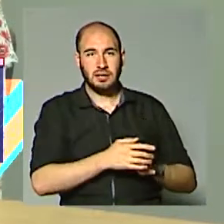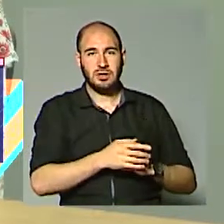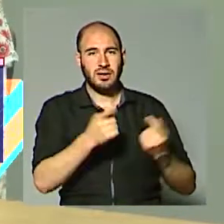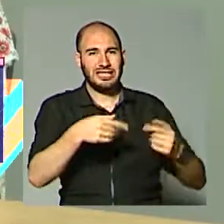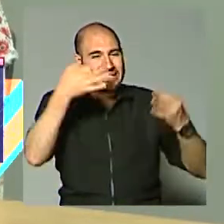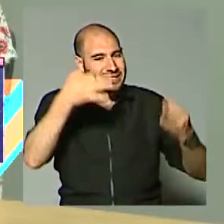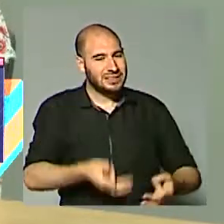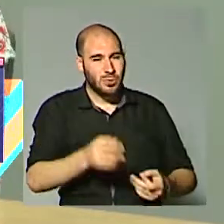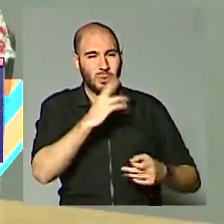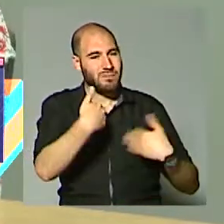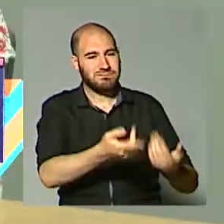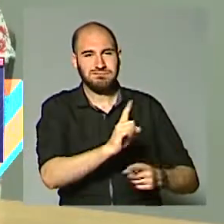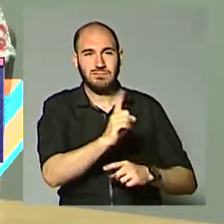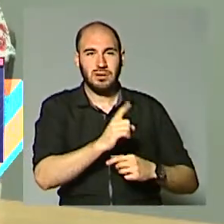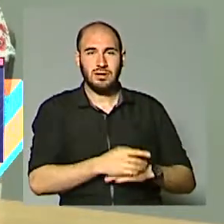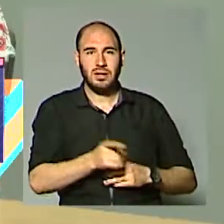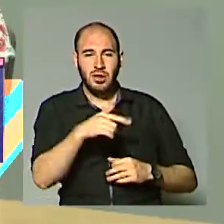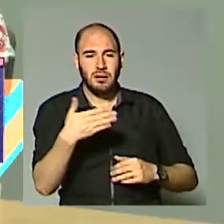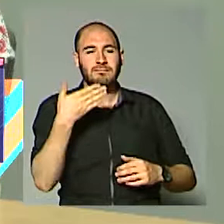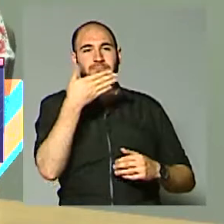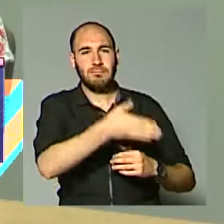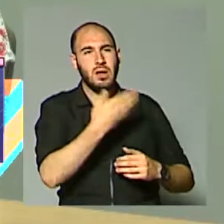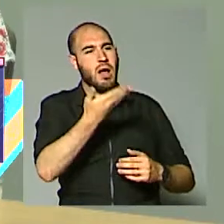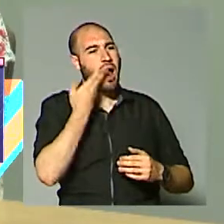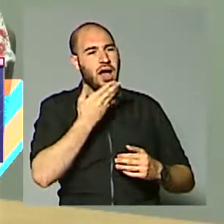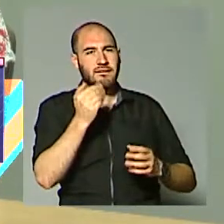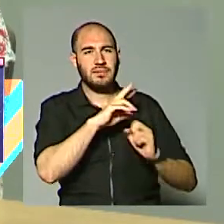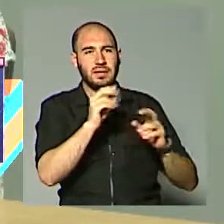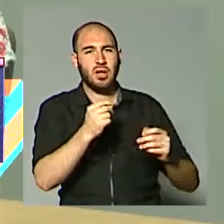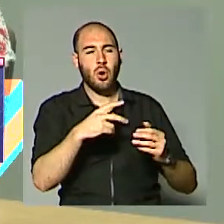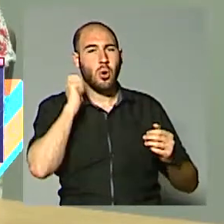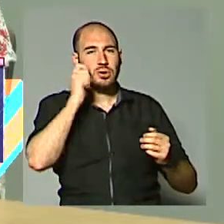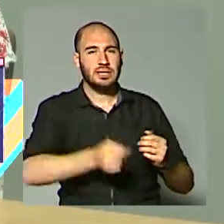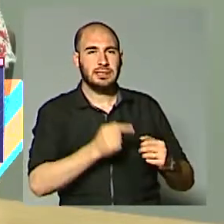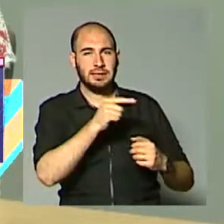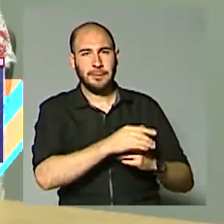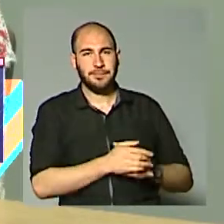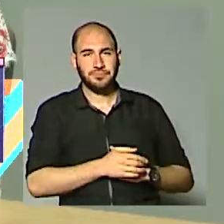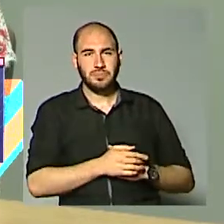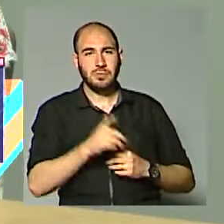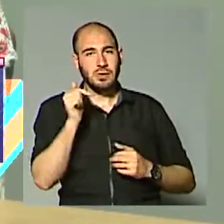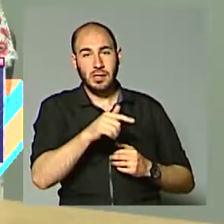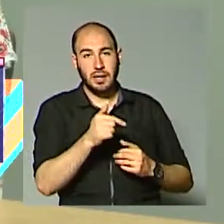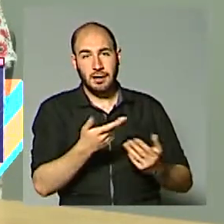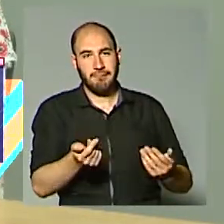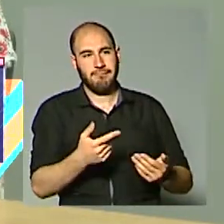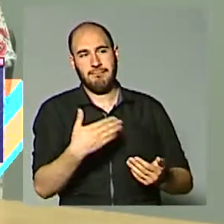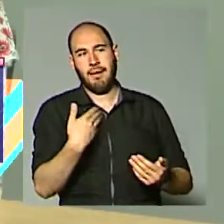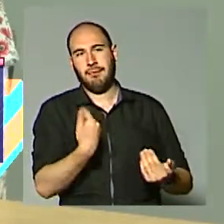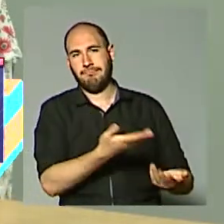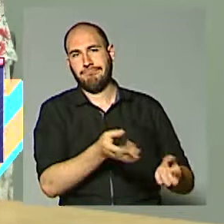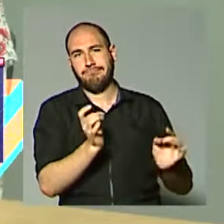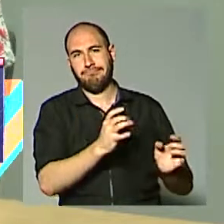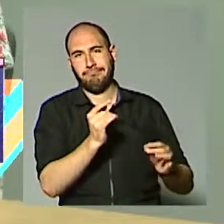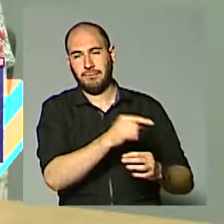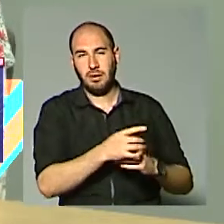garantía de seguridad para las mujeres que van a exponer su situación ante una justicia que todavía deja mucho que hablar, ¿no?, sobre todo